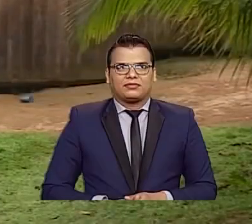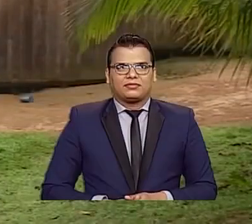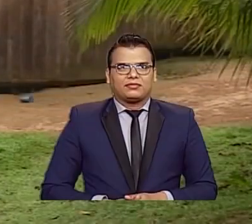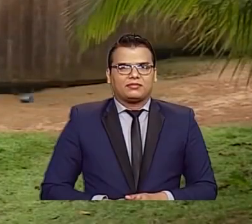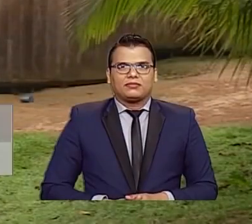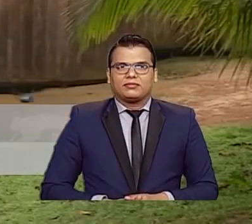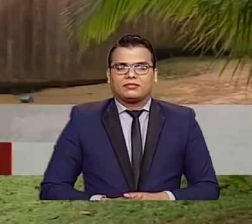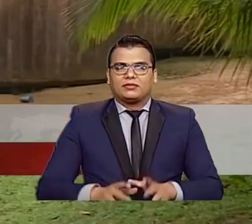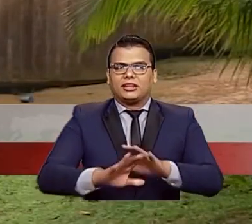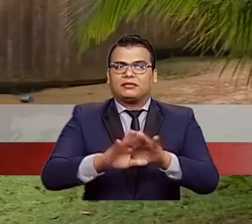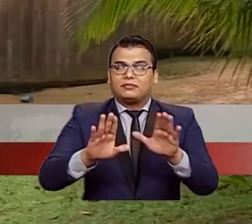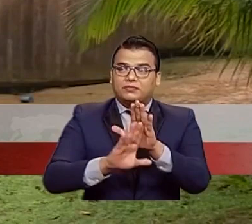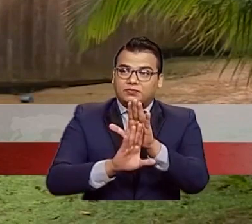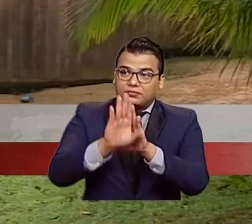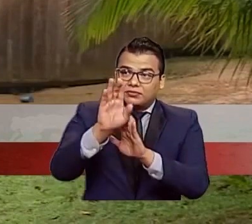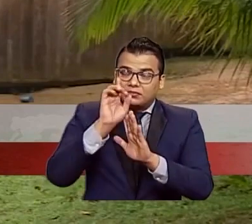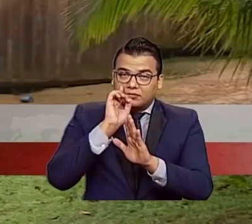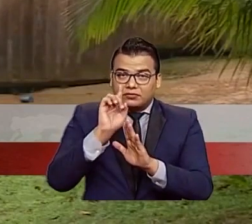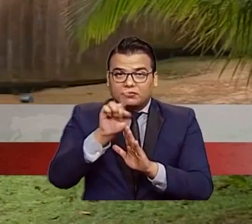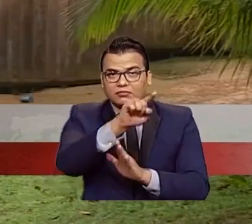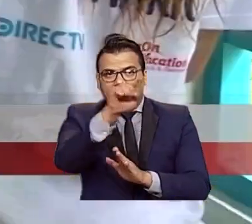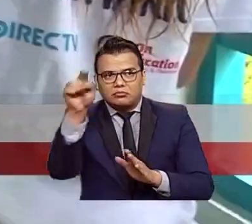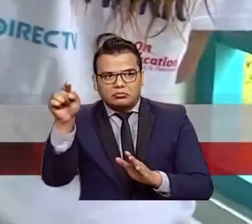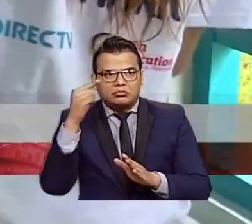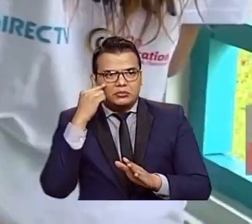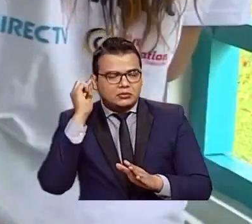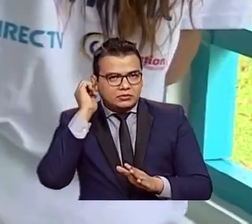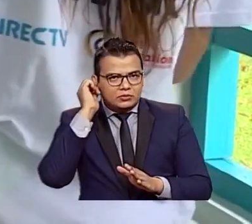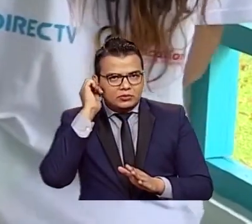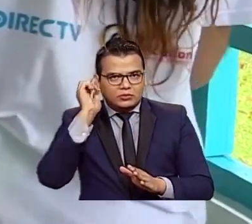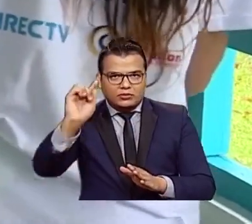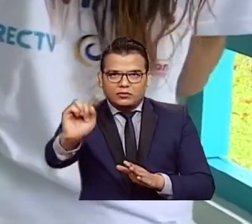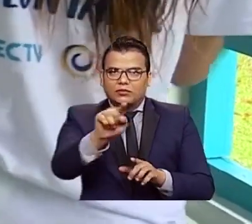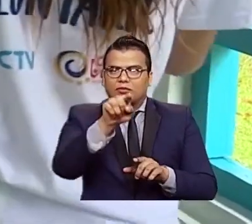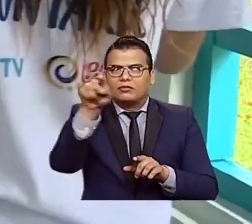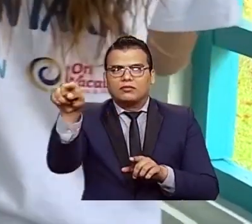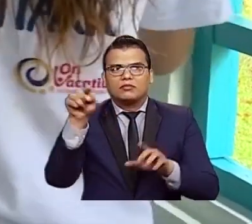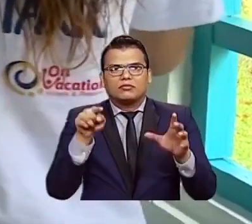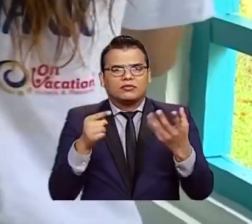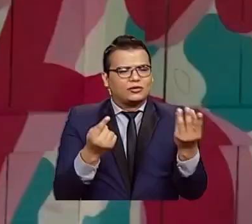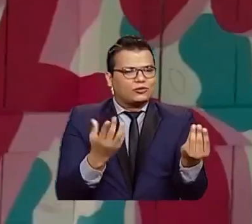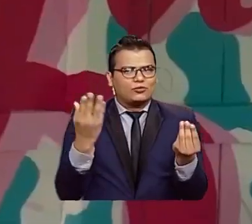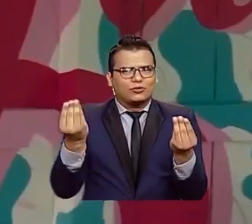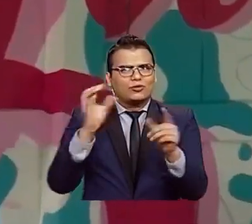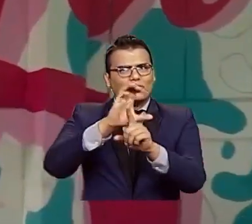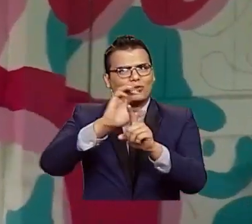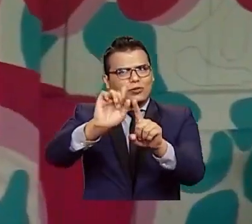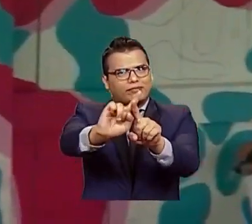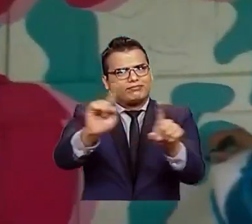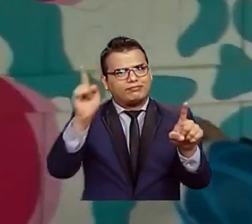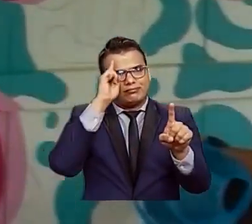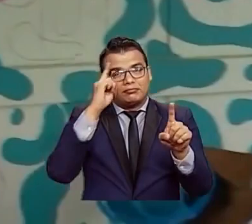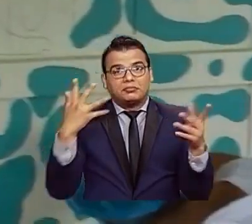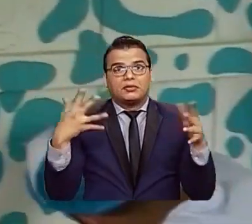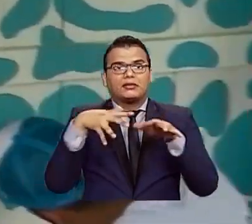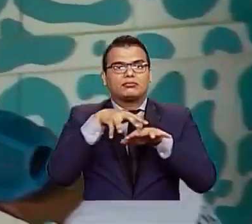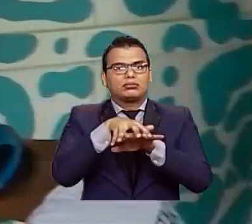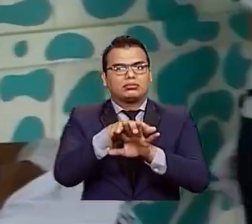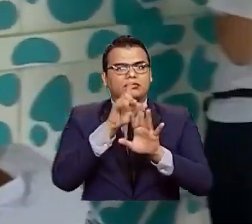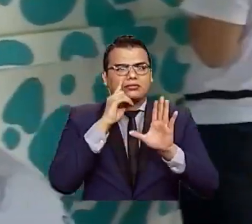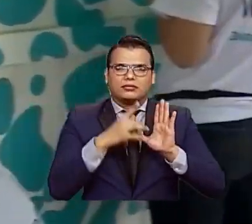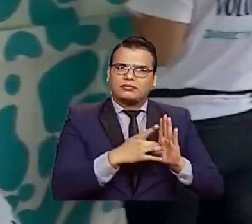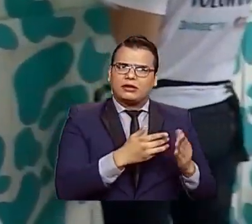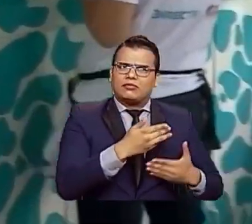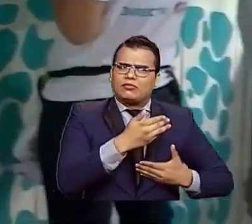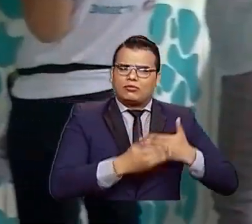En el Progreso, en pleno trapecio amazónico, sobraron motivos para que dos Colombias se encontraran con un propósito. Y así, mientras que la pintura sigue estampándose